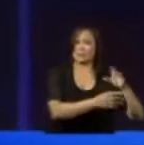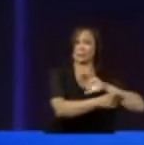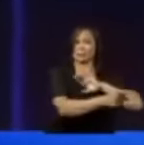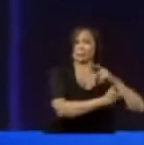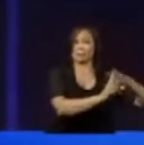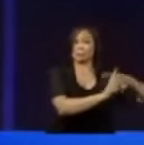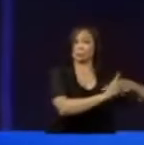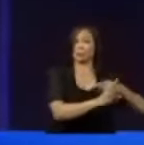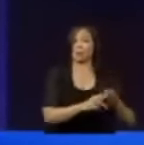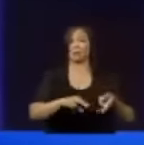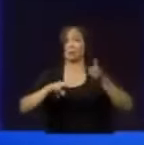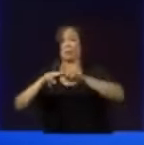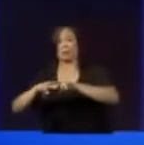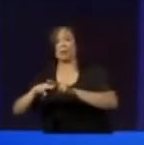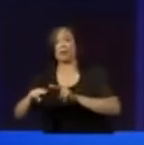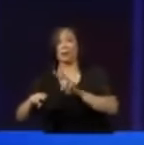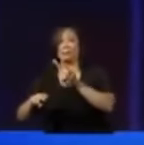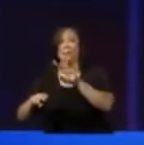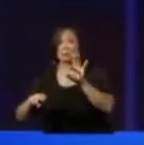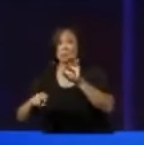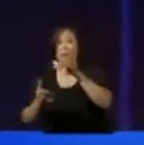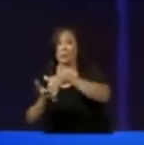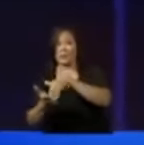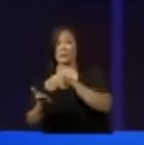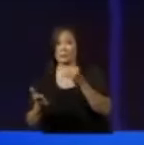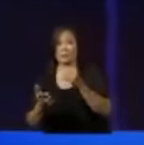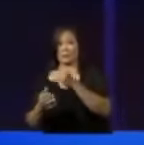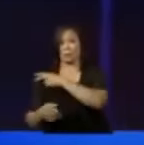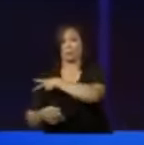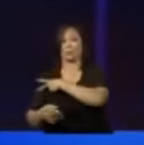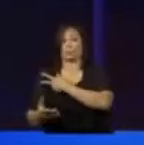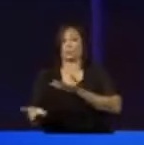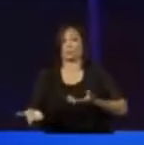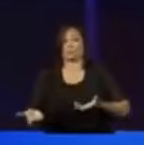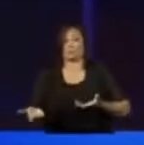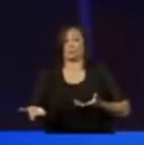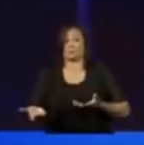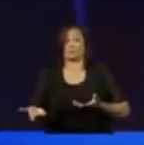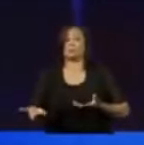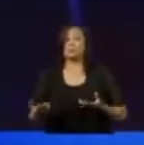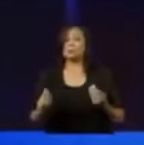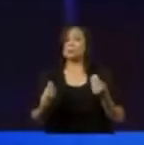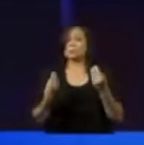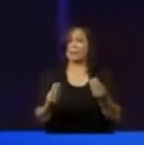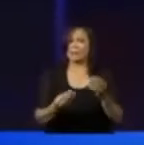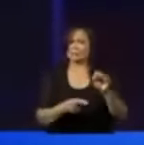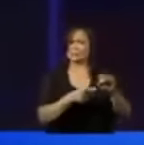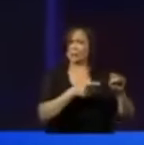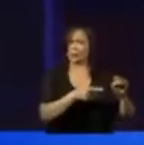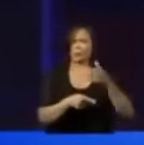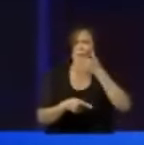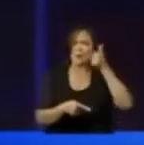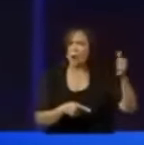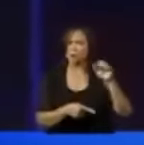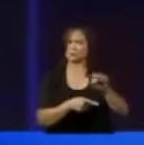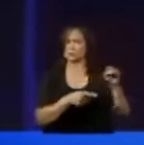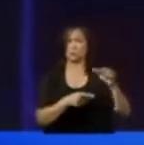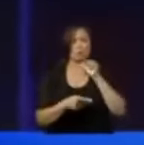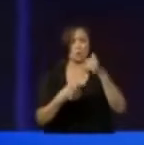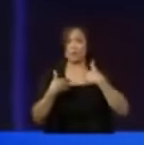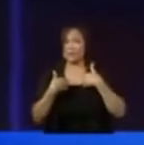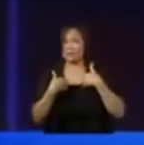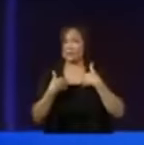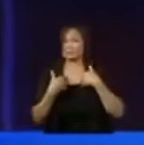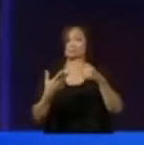la policía, lo llevamos también a 29.000 pesos de un raso a la policía. Le estamos dando seguro médico, que el mejor seguro médico que no